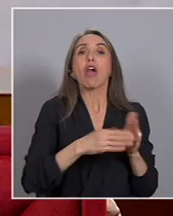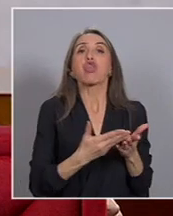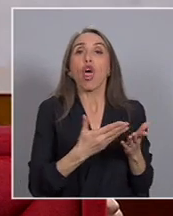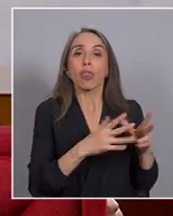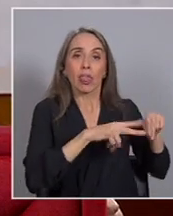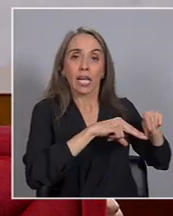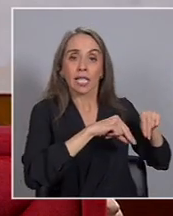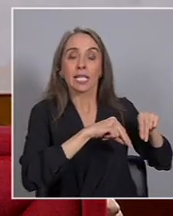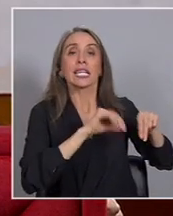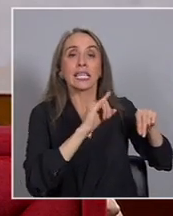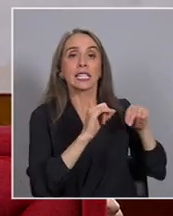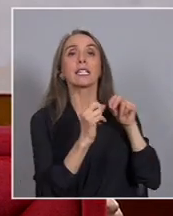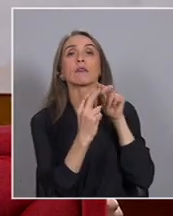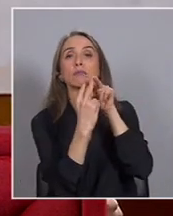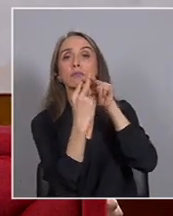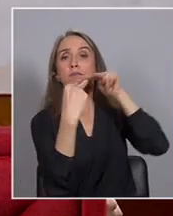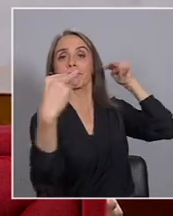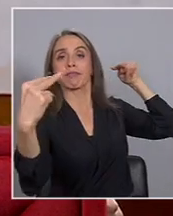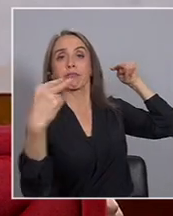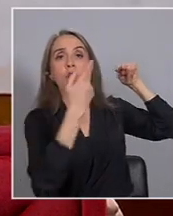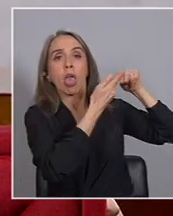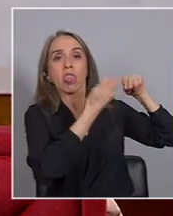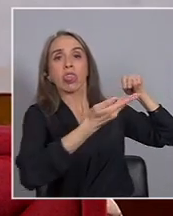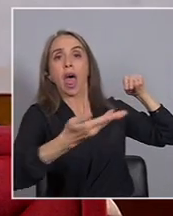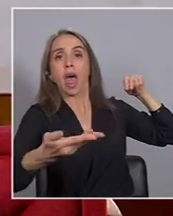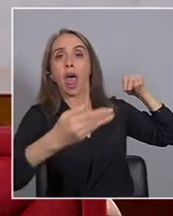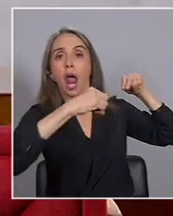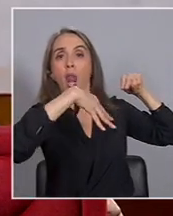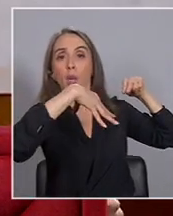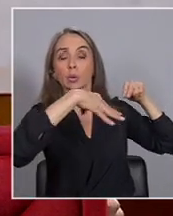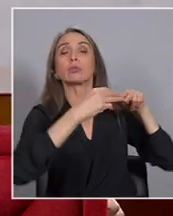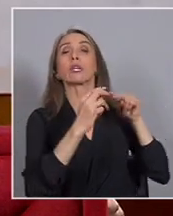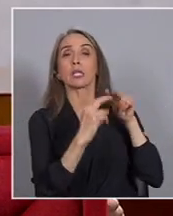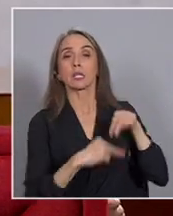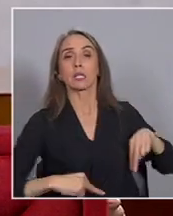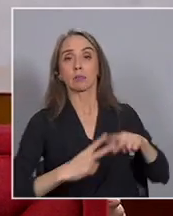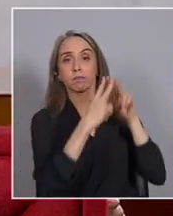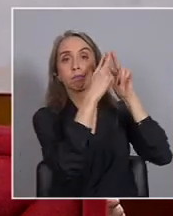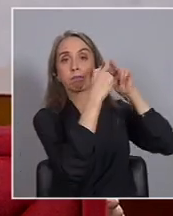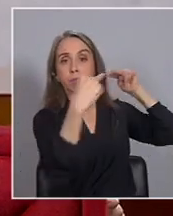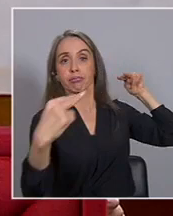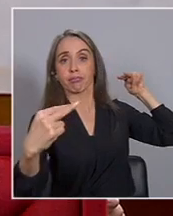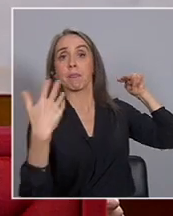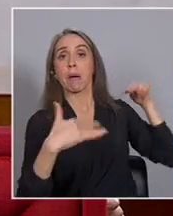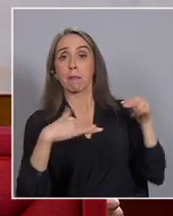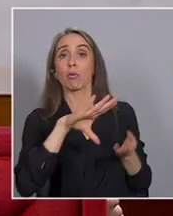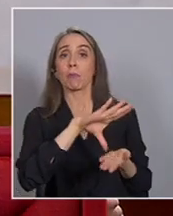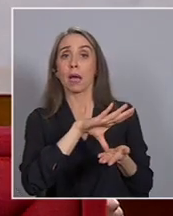transmisión que correspondan, en particular una línea que es estratégica para el país,